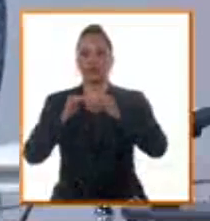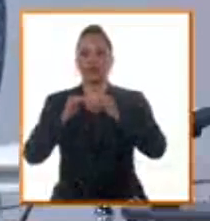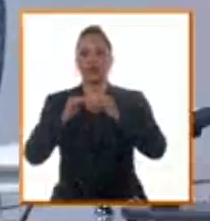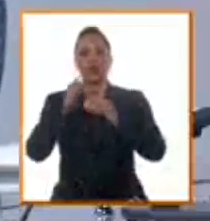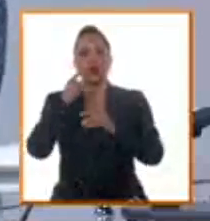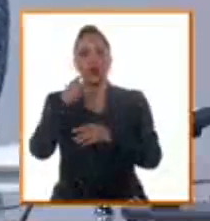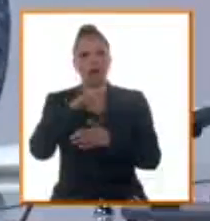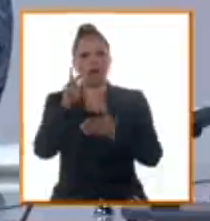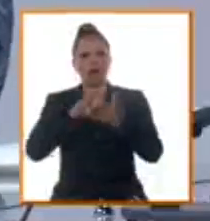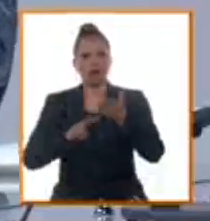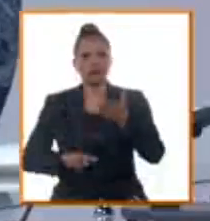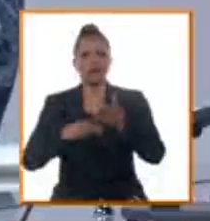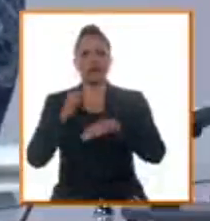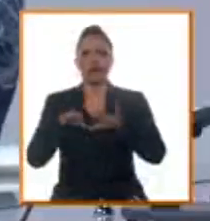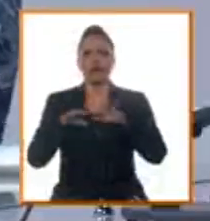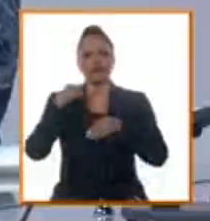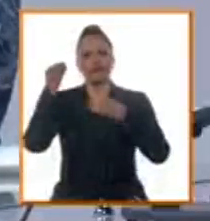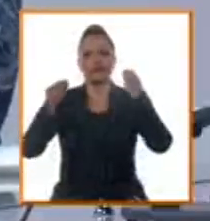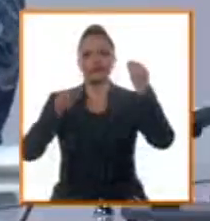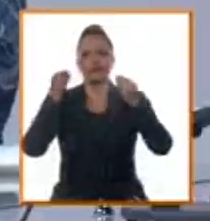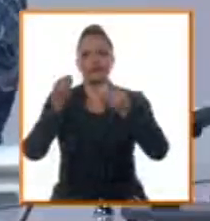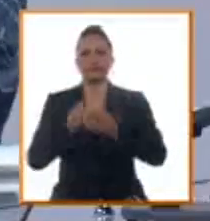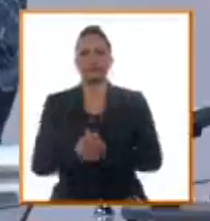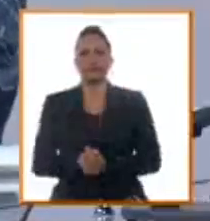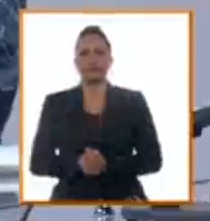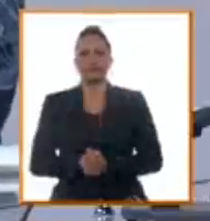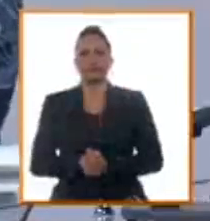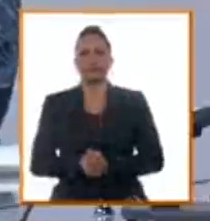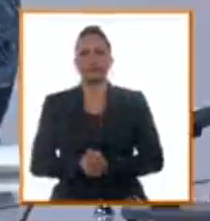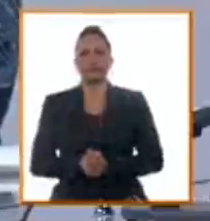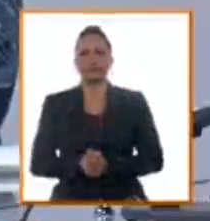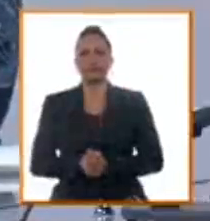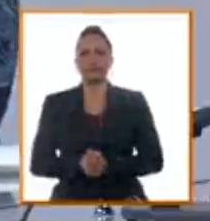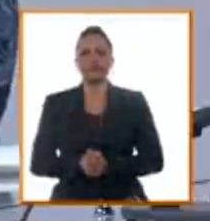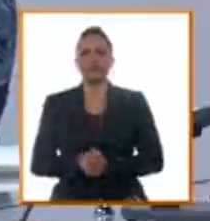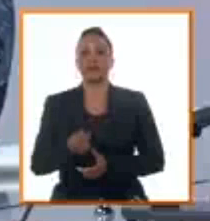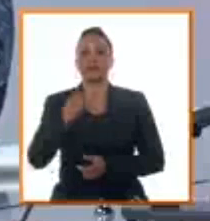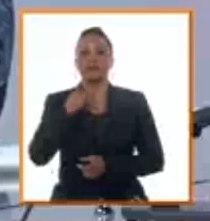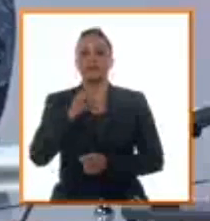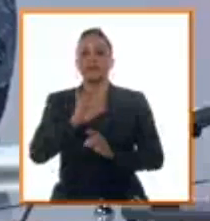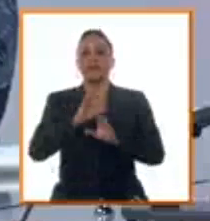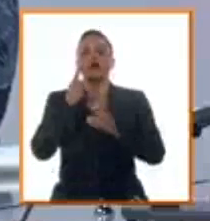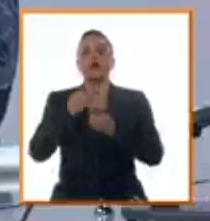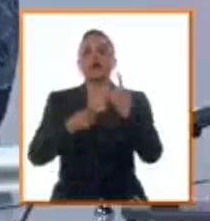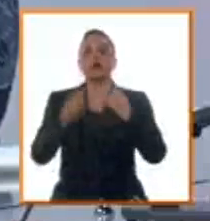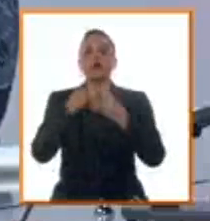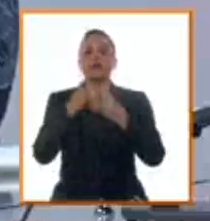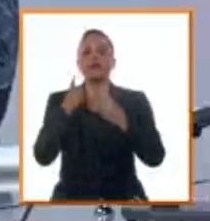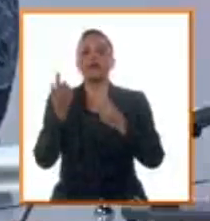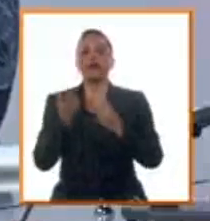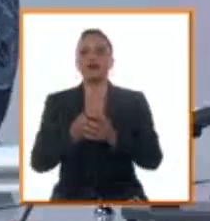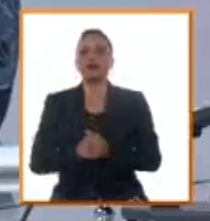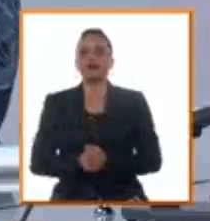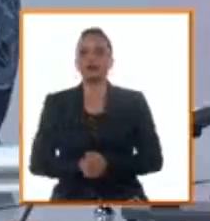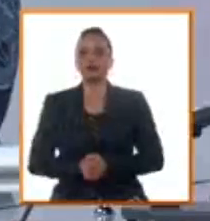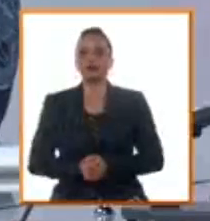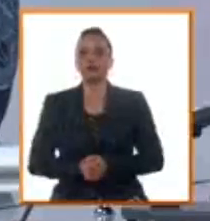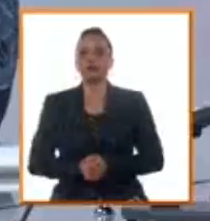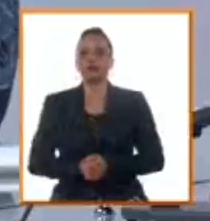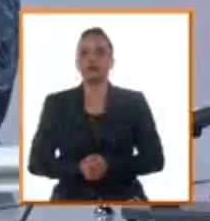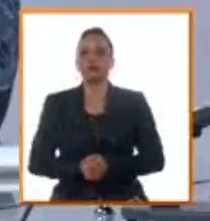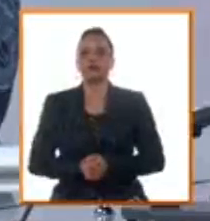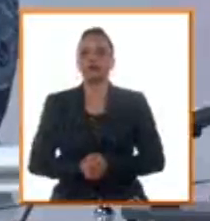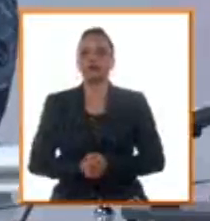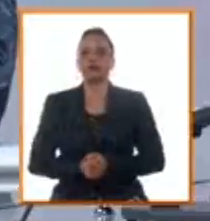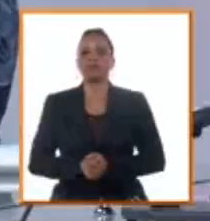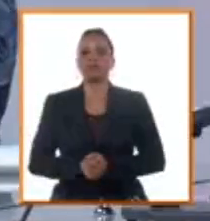que uno a veces hace de esto hasta que llega la realidad y supera cualquier expectativa, en el sentido de que